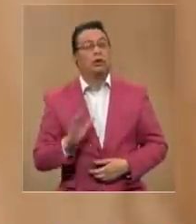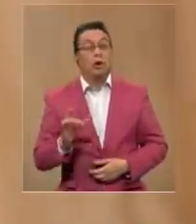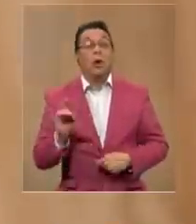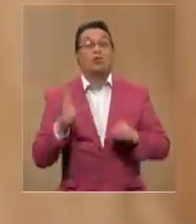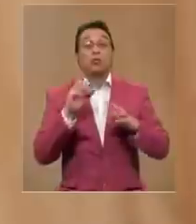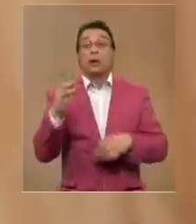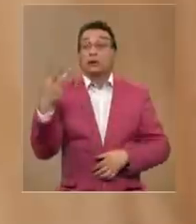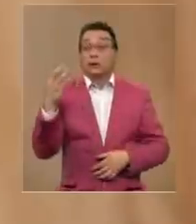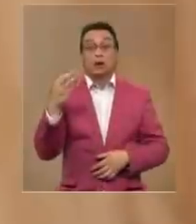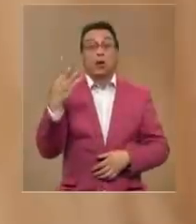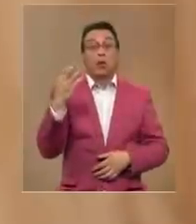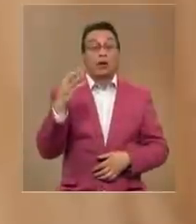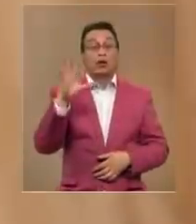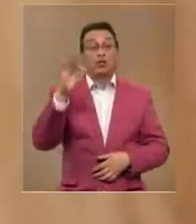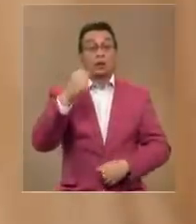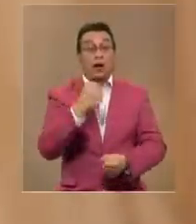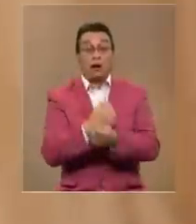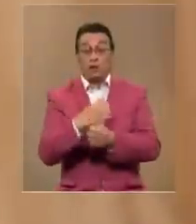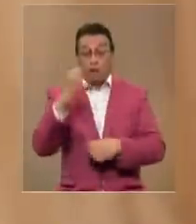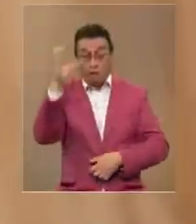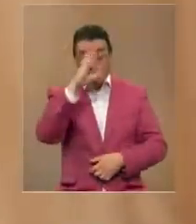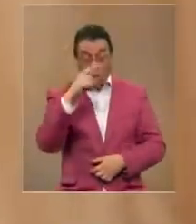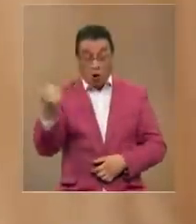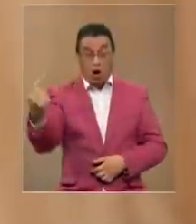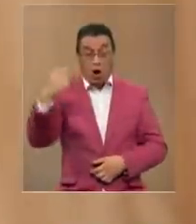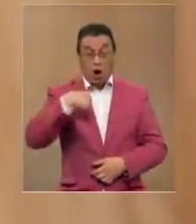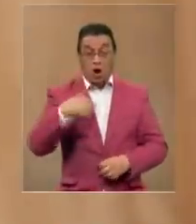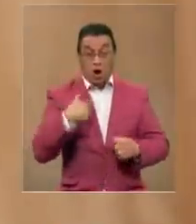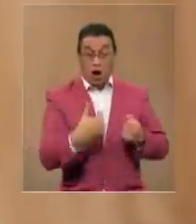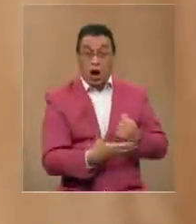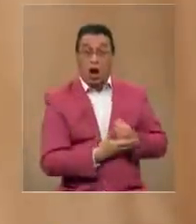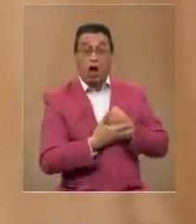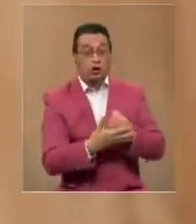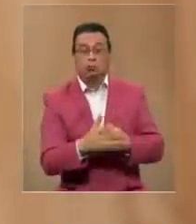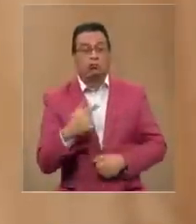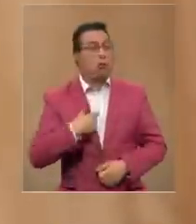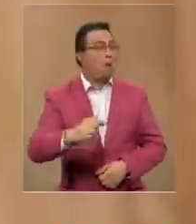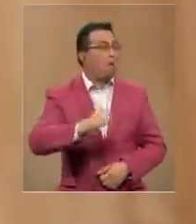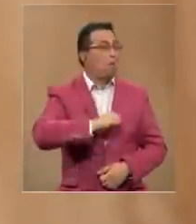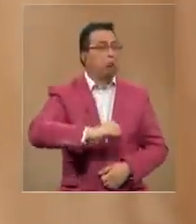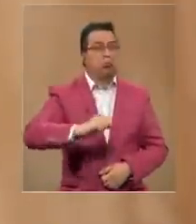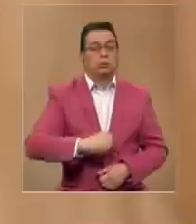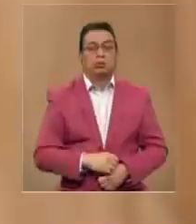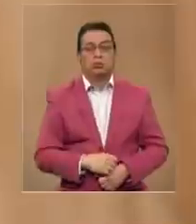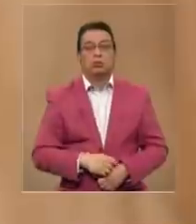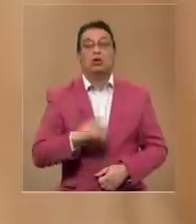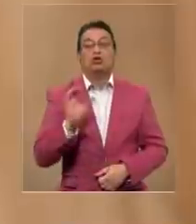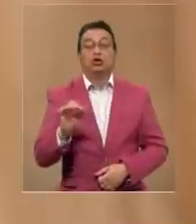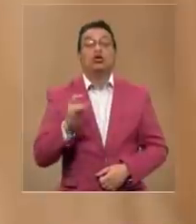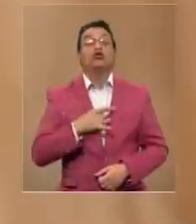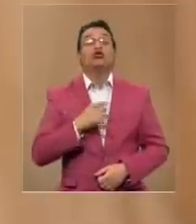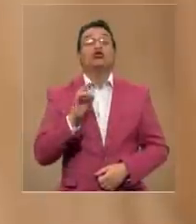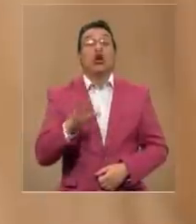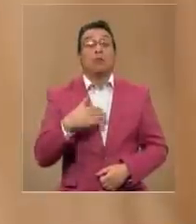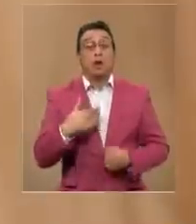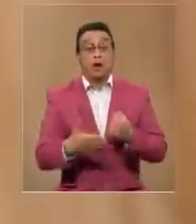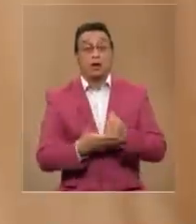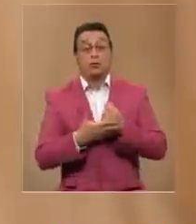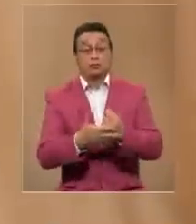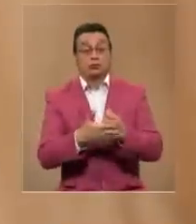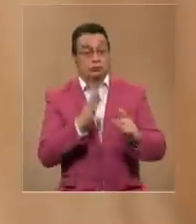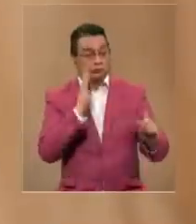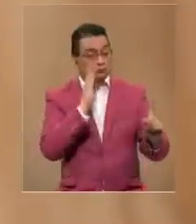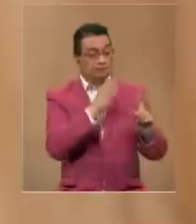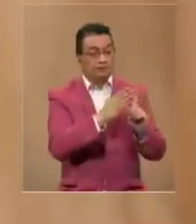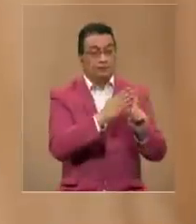Si vienen 30, 40, 50 carabineros a buscarme para que yo colabore, no voy a colaborar. Yo voy a colaborar con el fiscal